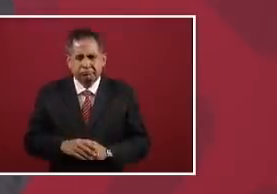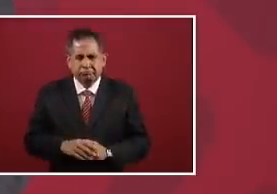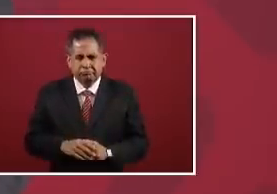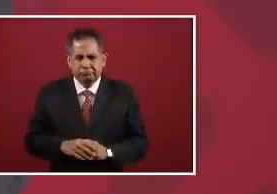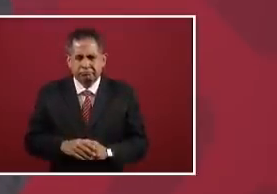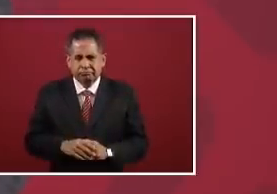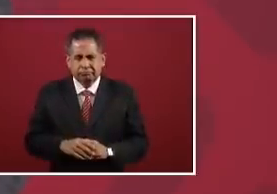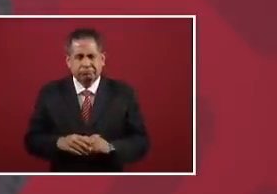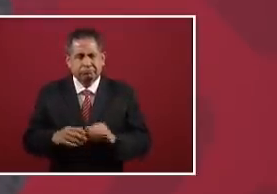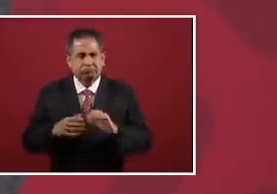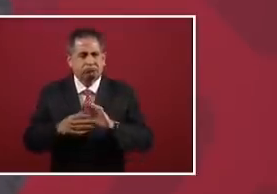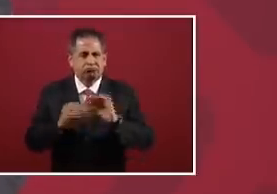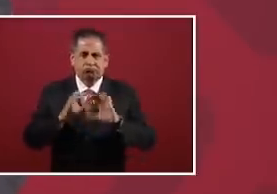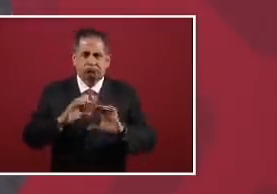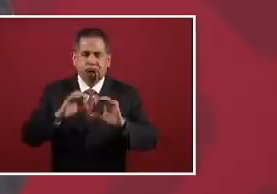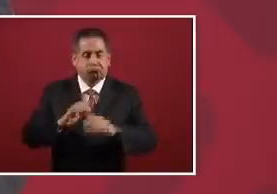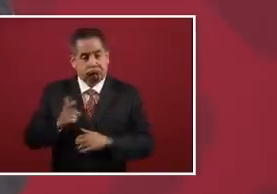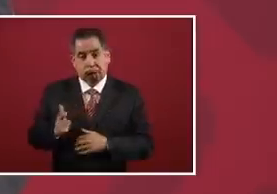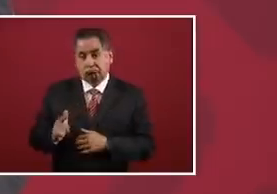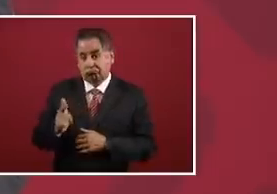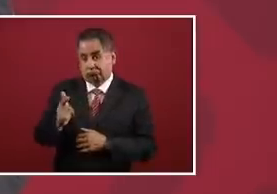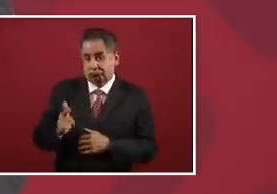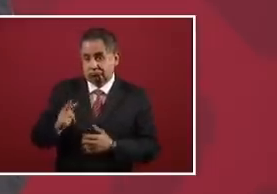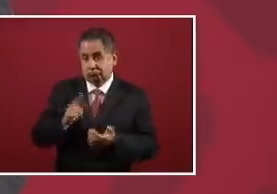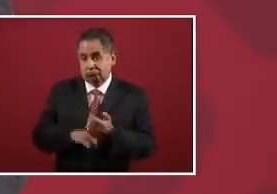el compositor de Guanajuato,